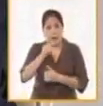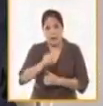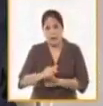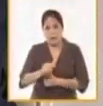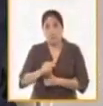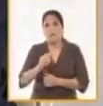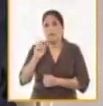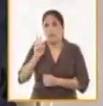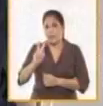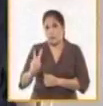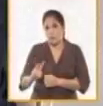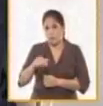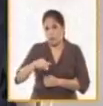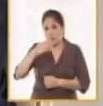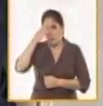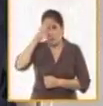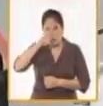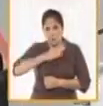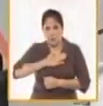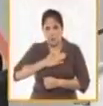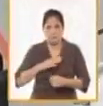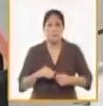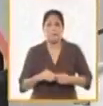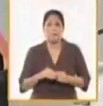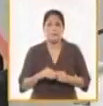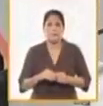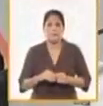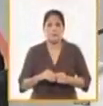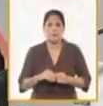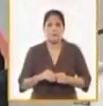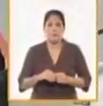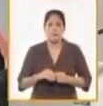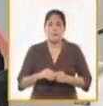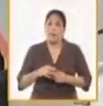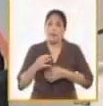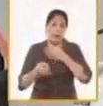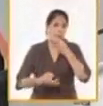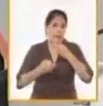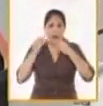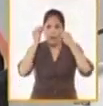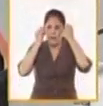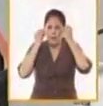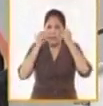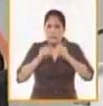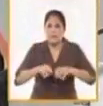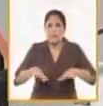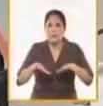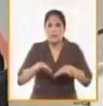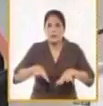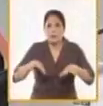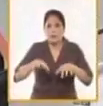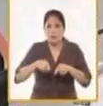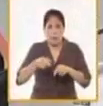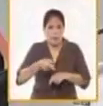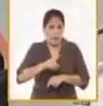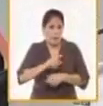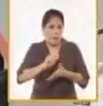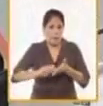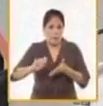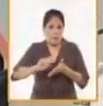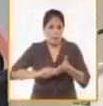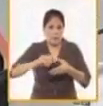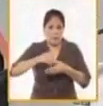Bolivariana de Venezuela en nuestro país. ¿Quién mejor para poder analizar la situación y lo que sucedió ayer en